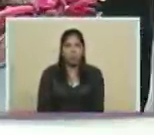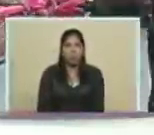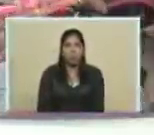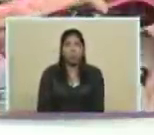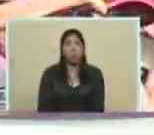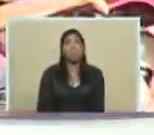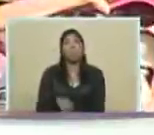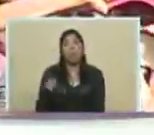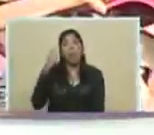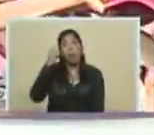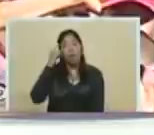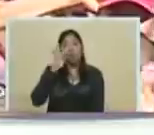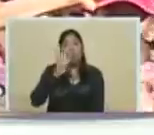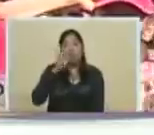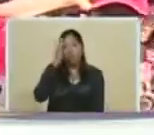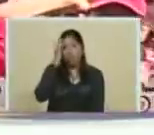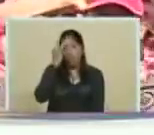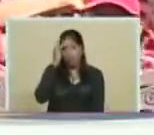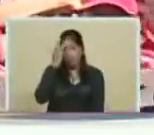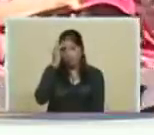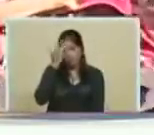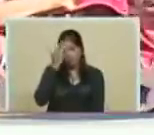El 4 de febrero